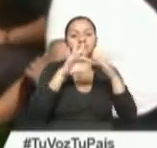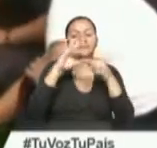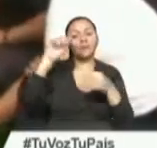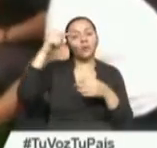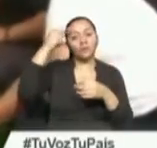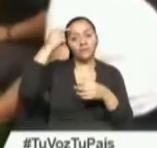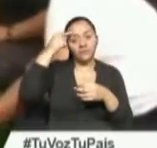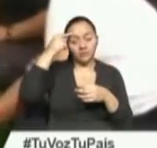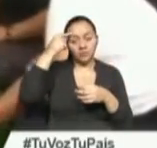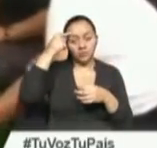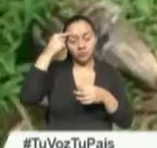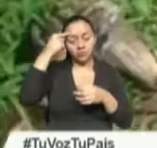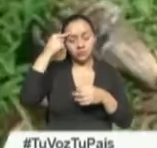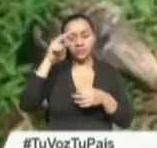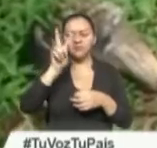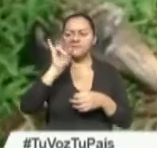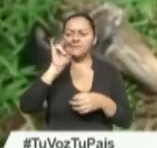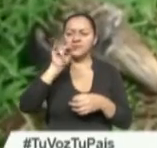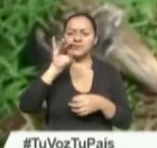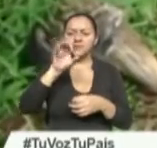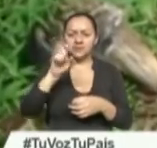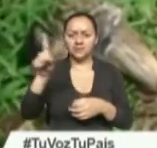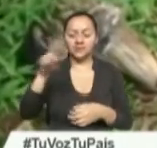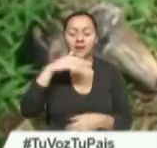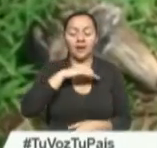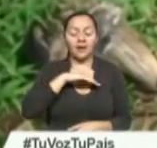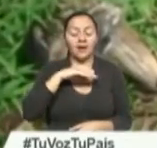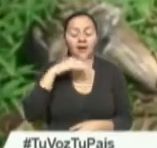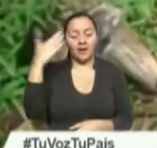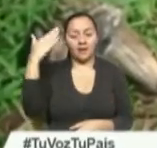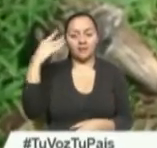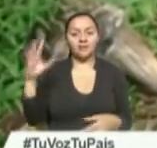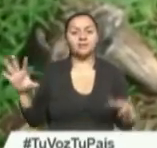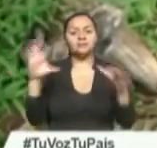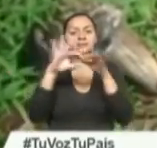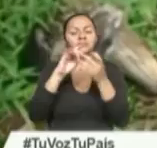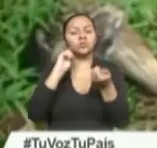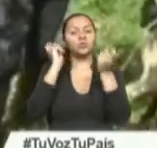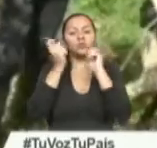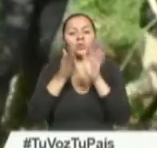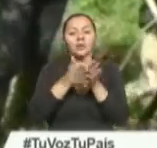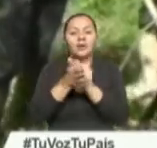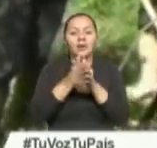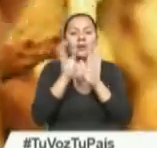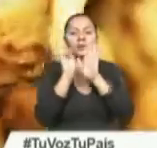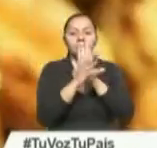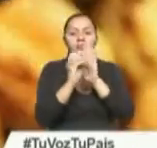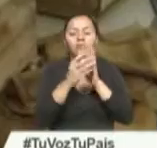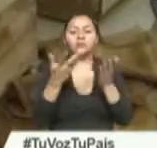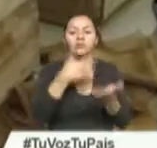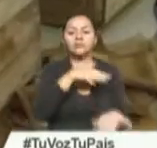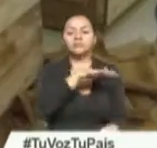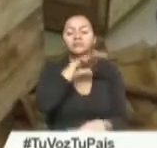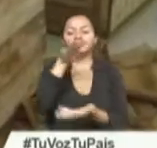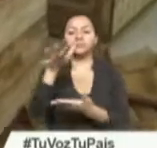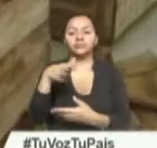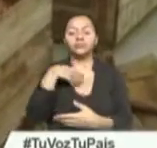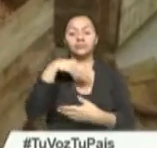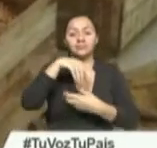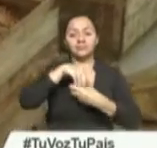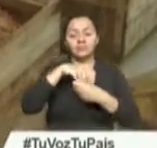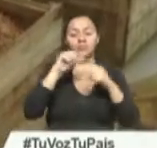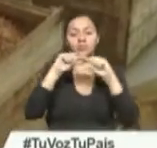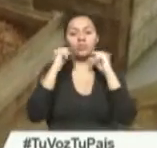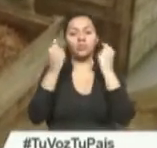Autónomo Descentralizado de Vinces, modernizó el centro de acopio de cacao perteneciente a la Corporación de